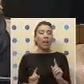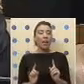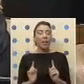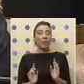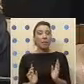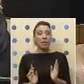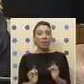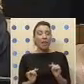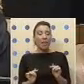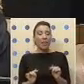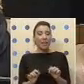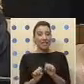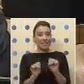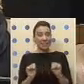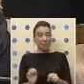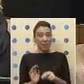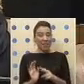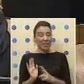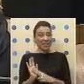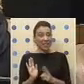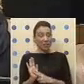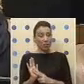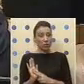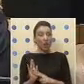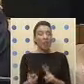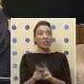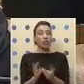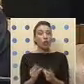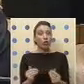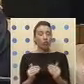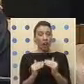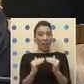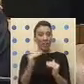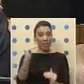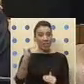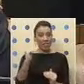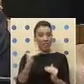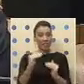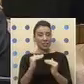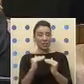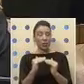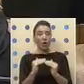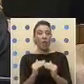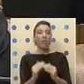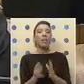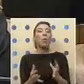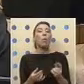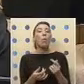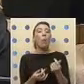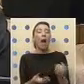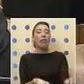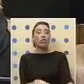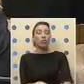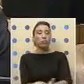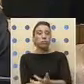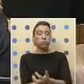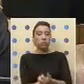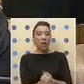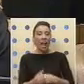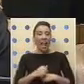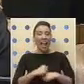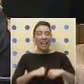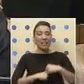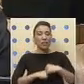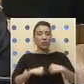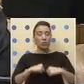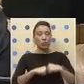de este sistema tributario de corregir la distribución desigual y va a depender de los volúmenes de recursos recaudados y de la estructura de